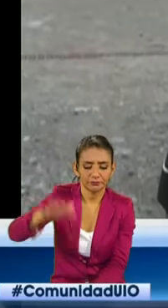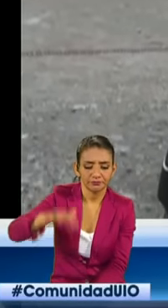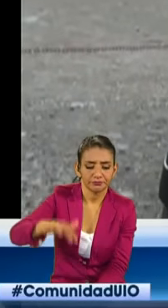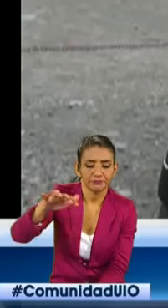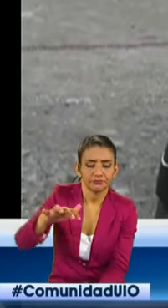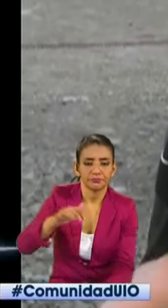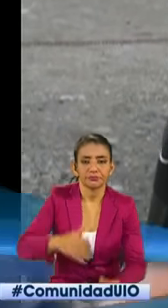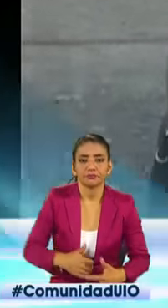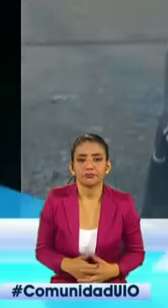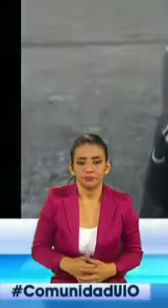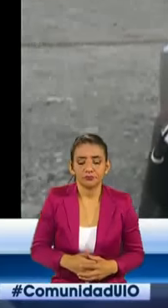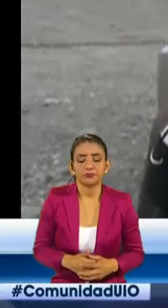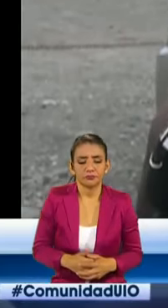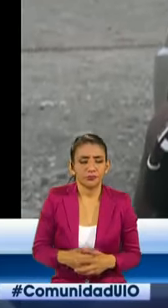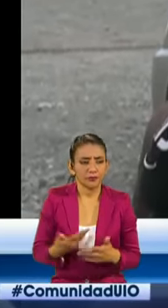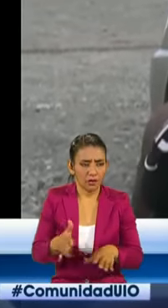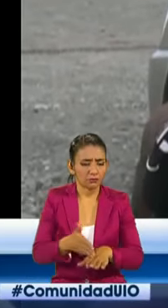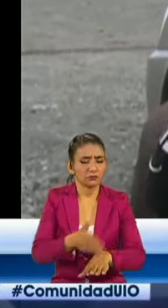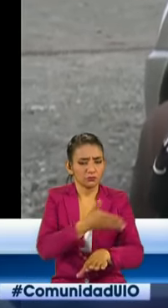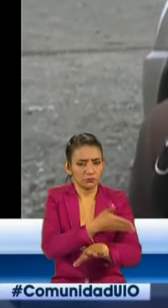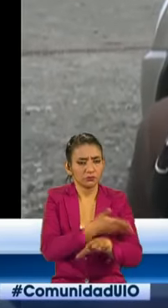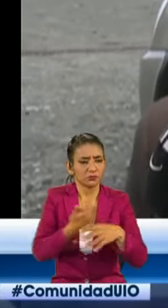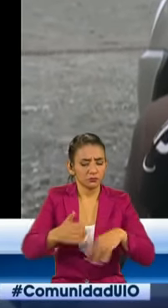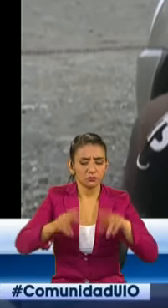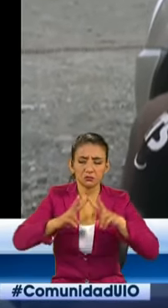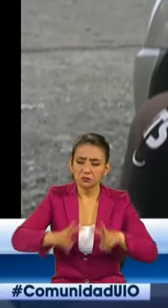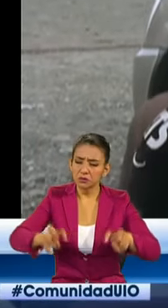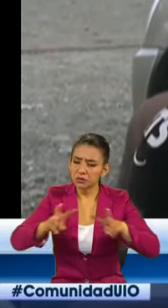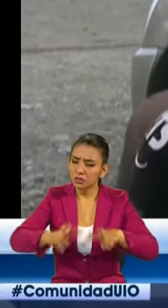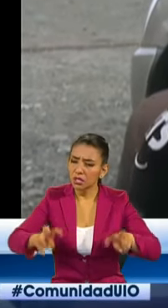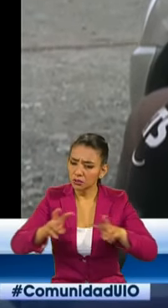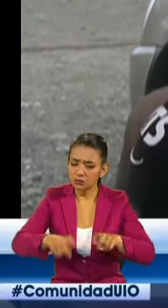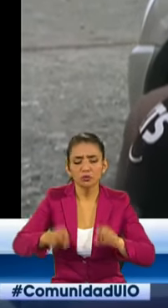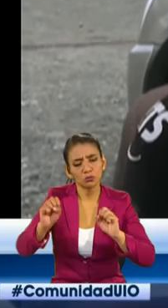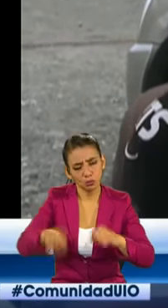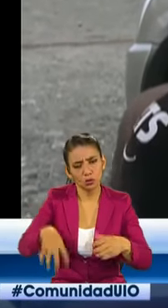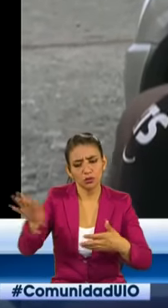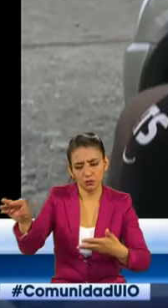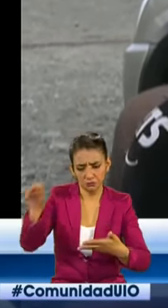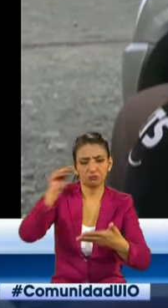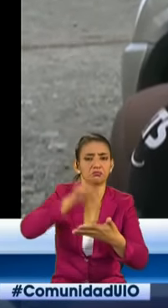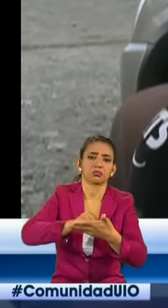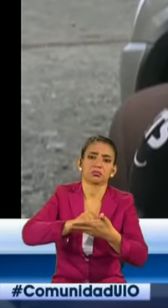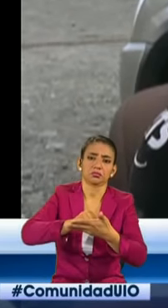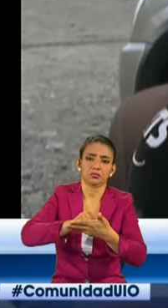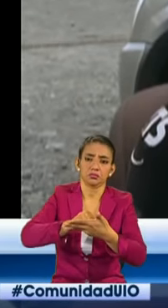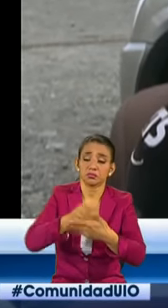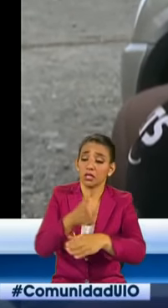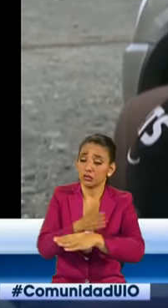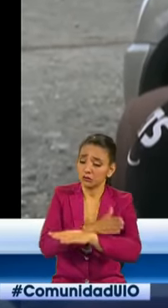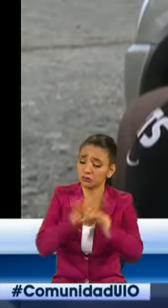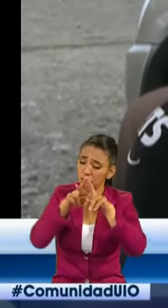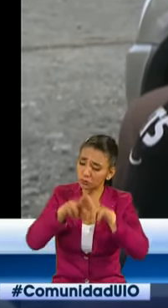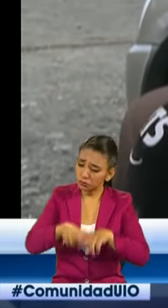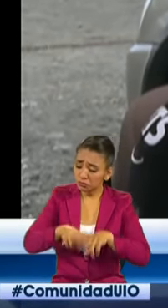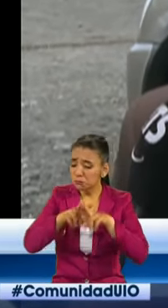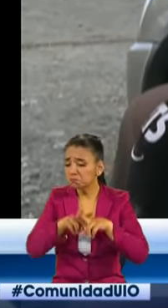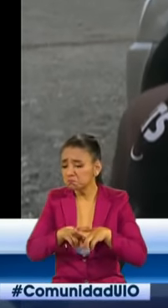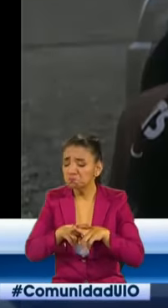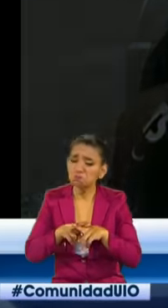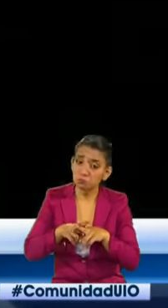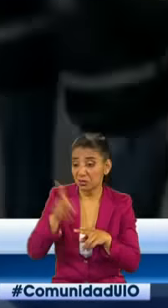y pertinentes que de acuerdo a la investigación se los agregará, se los analizará y de ser pertinente se los incorporará